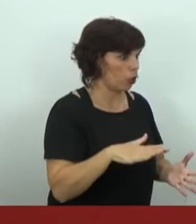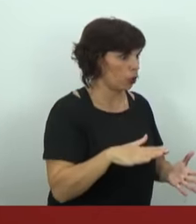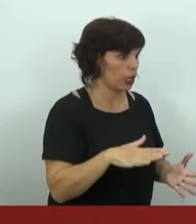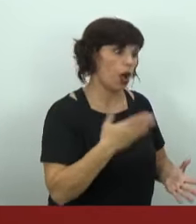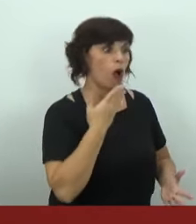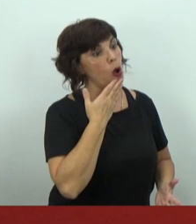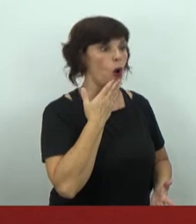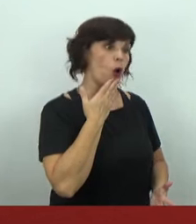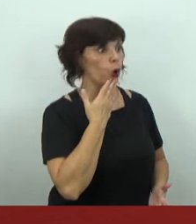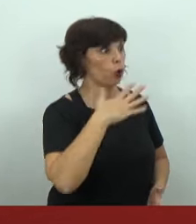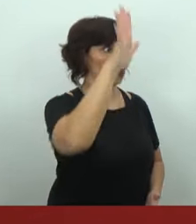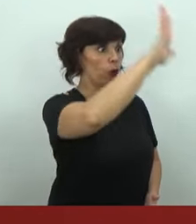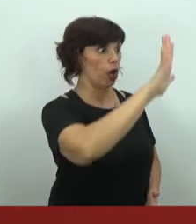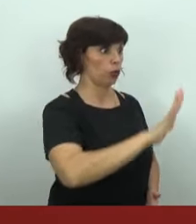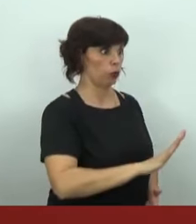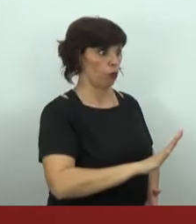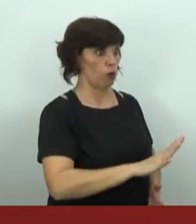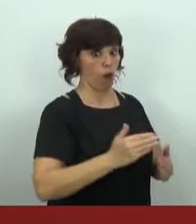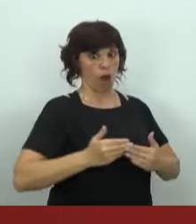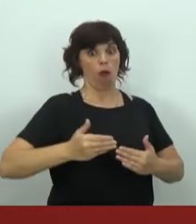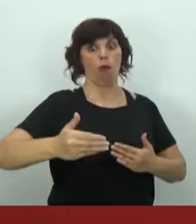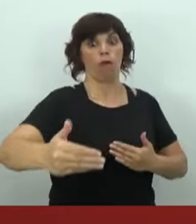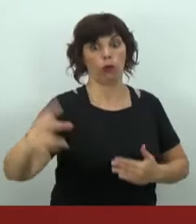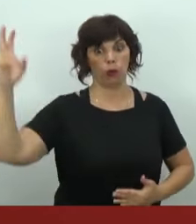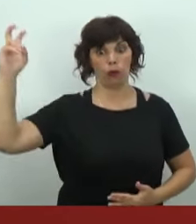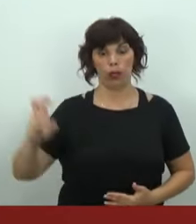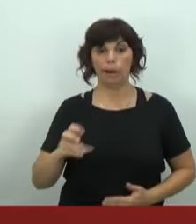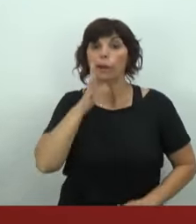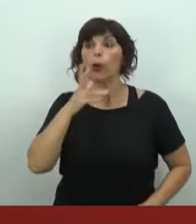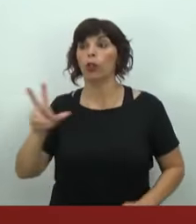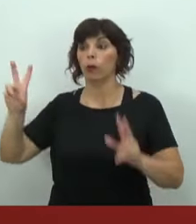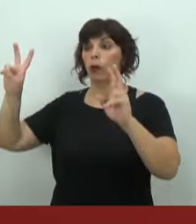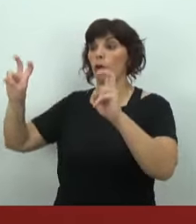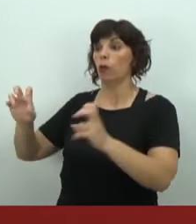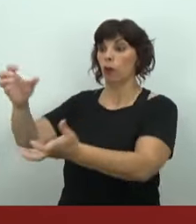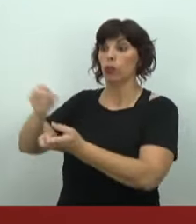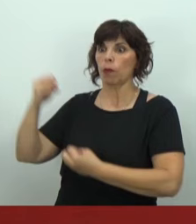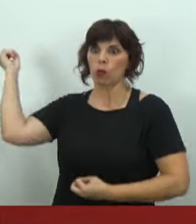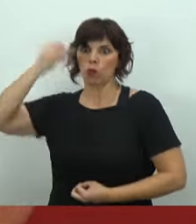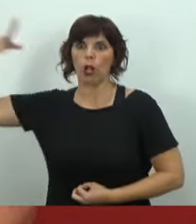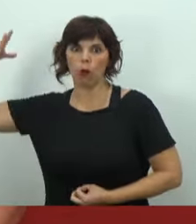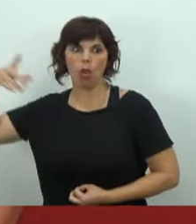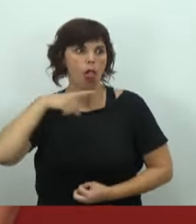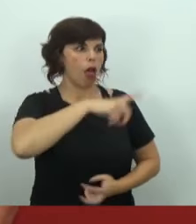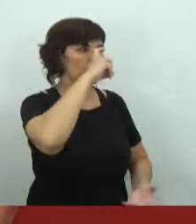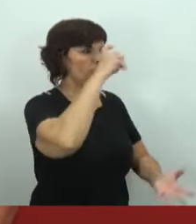Todo el Antiguo Testamento es la sombra. Y en esa sombra